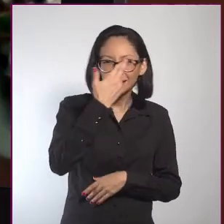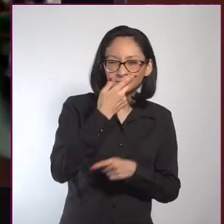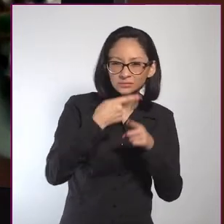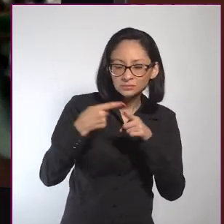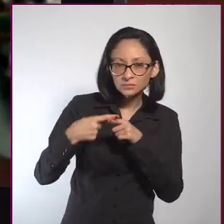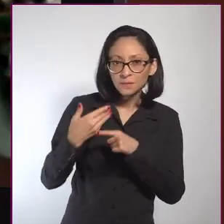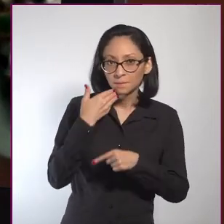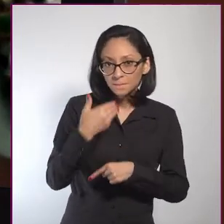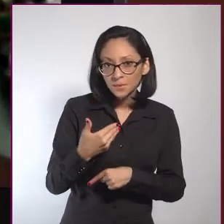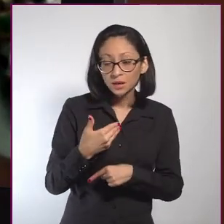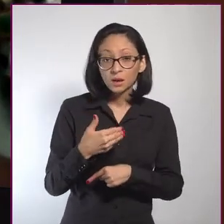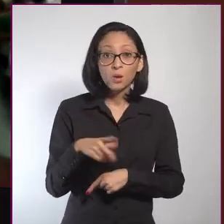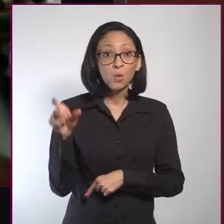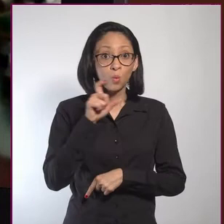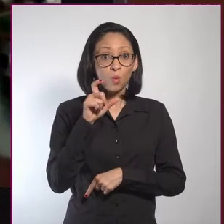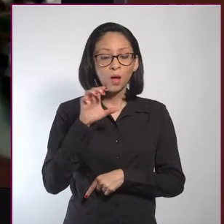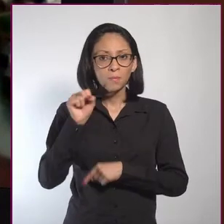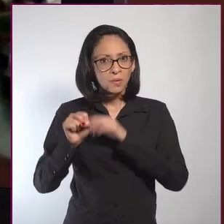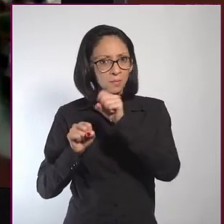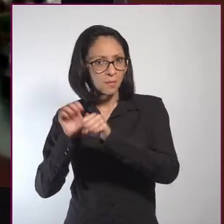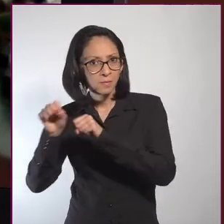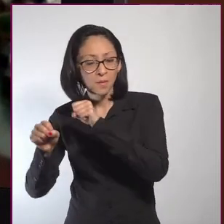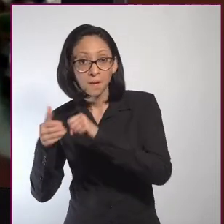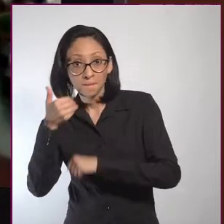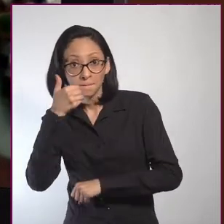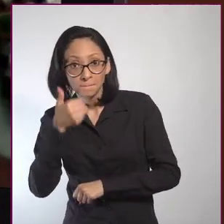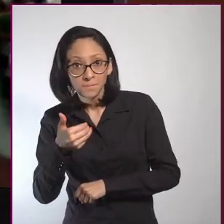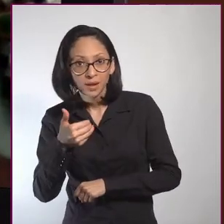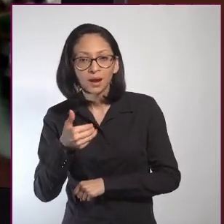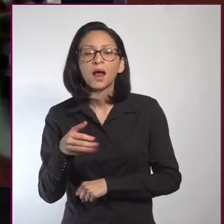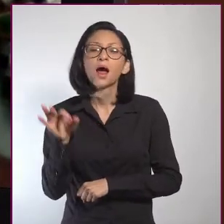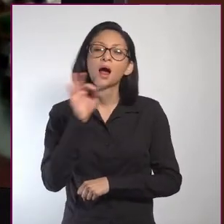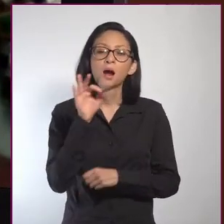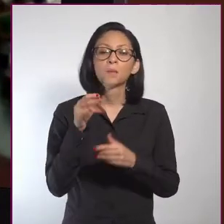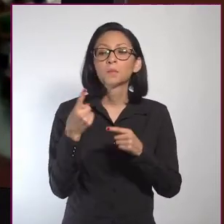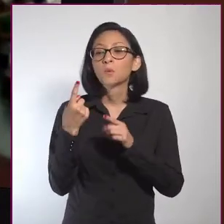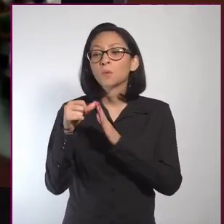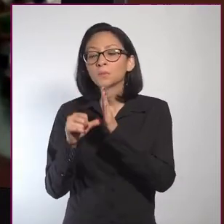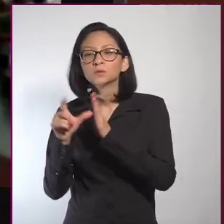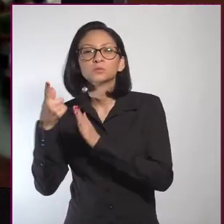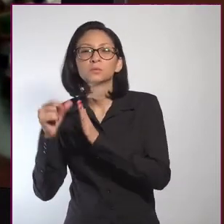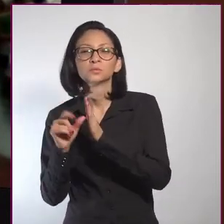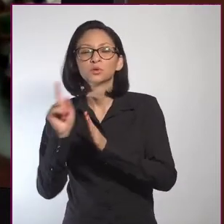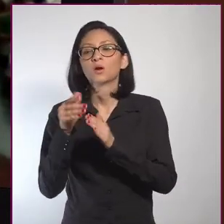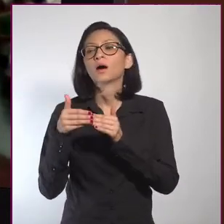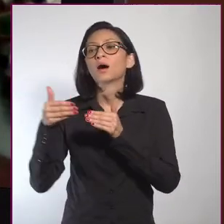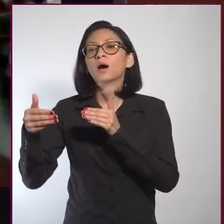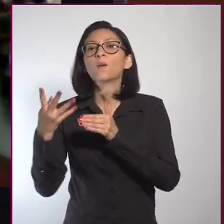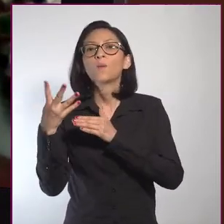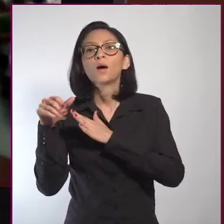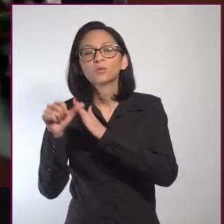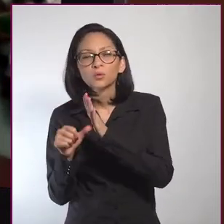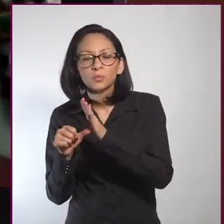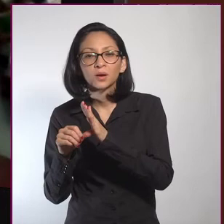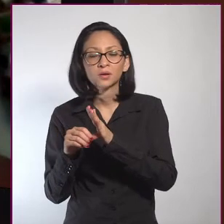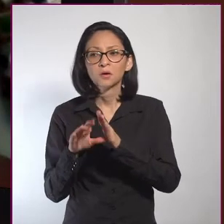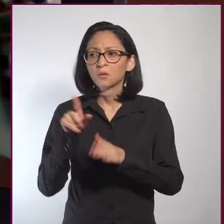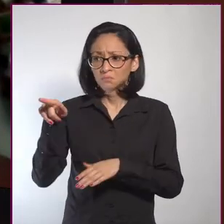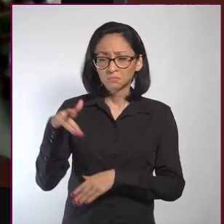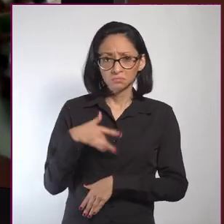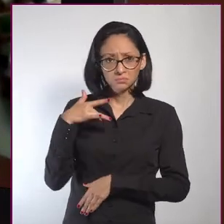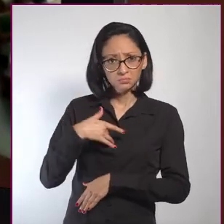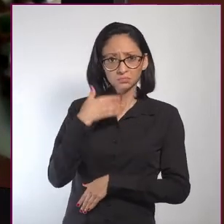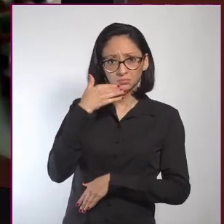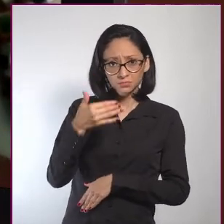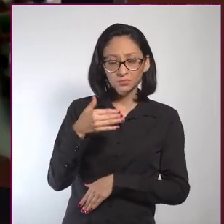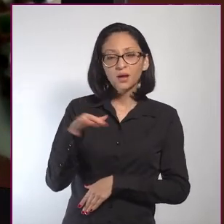se logra todas las metas de tratamiento, se espacía la consulta a 4 meses y si se mantiene bien, ya se